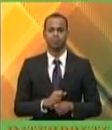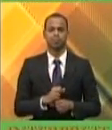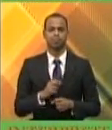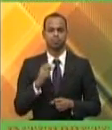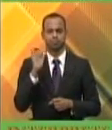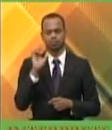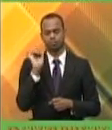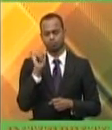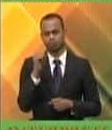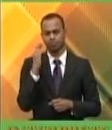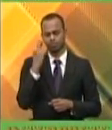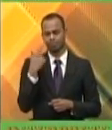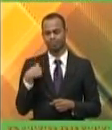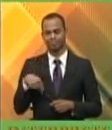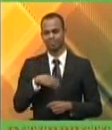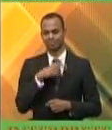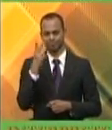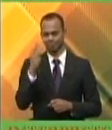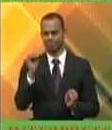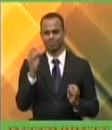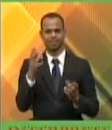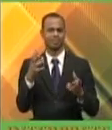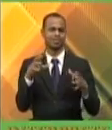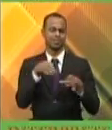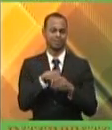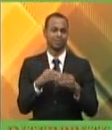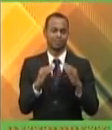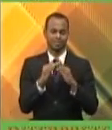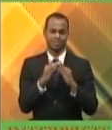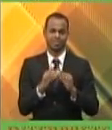por eso no la vemos están recluidas en sus casas